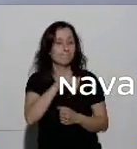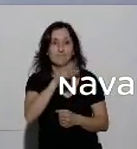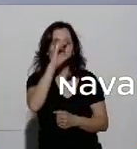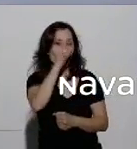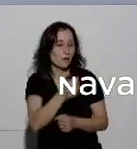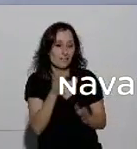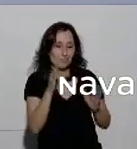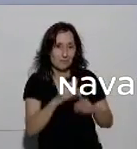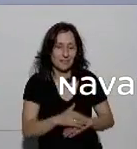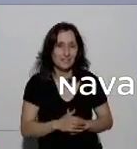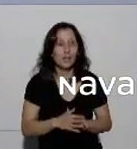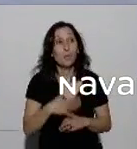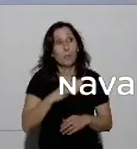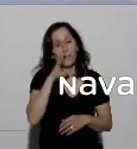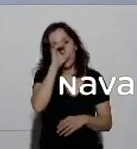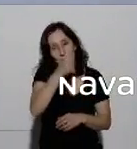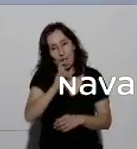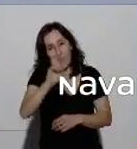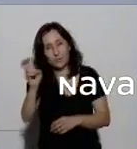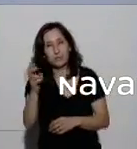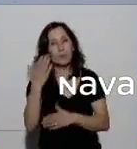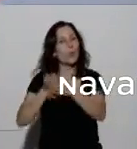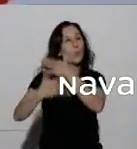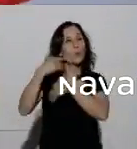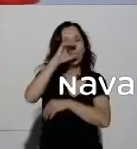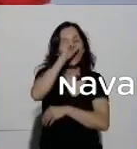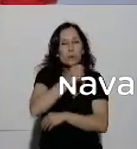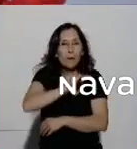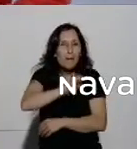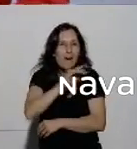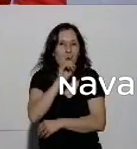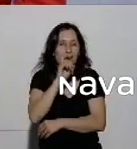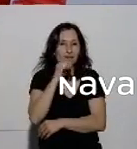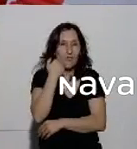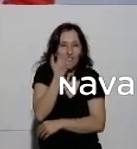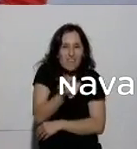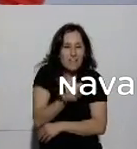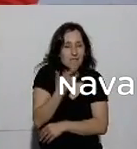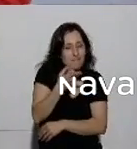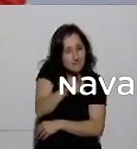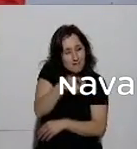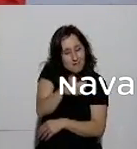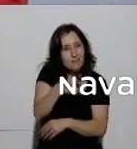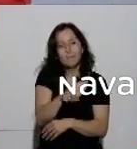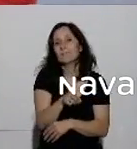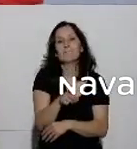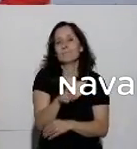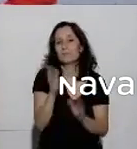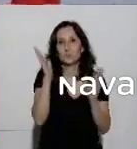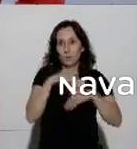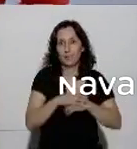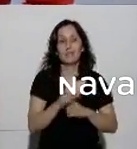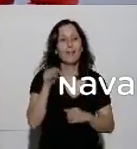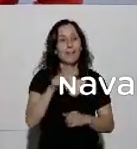ya como no sea otro tipo de brujas, pero aquella bruja mala, fea, que se dedicaba a chinchar al prójimo, eso no. Ahora nosotros